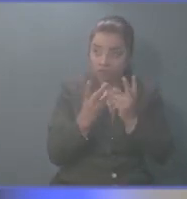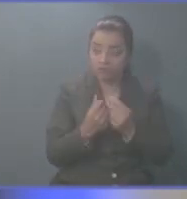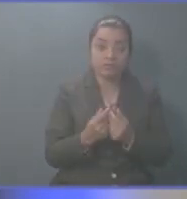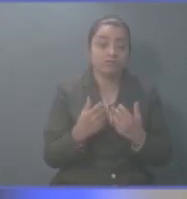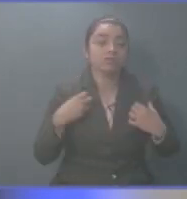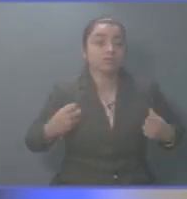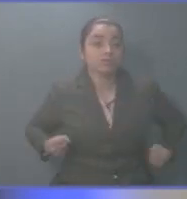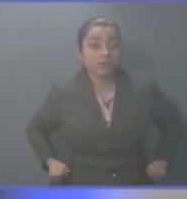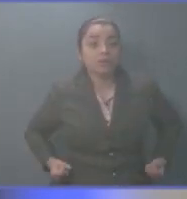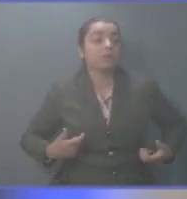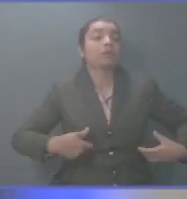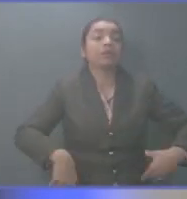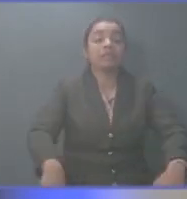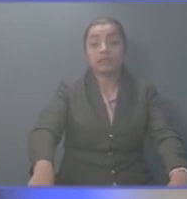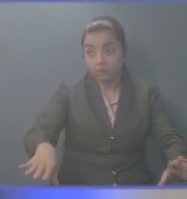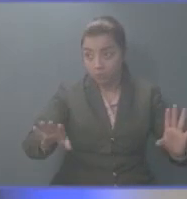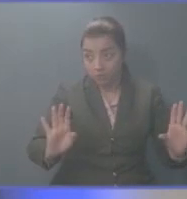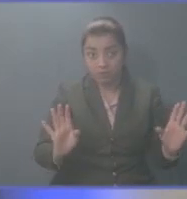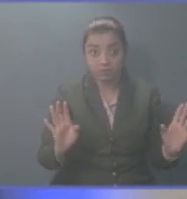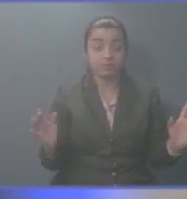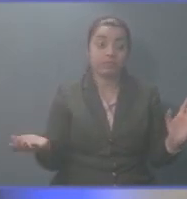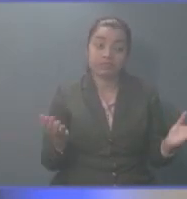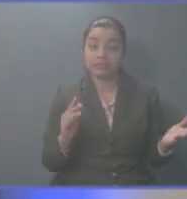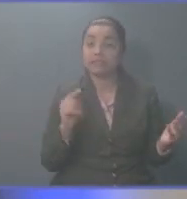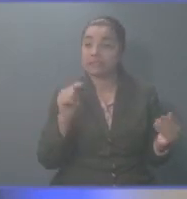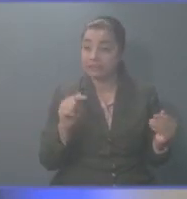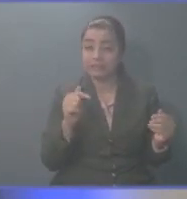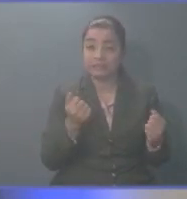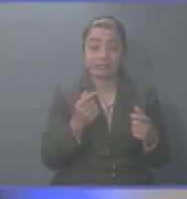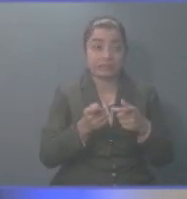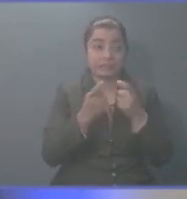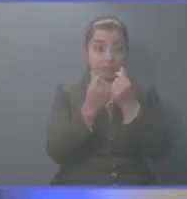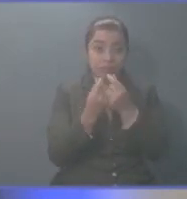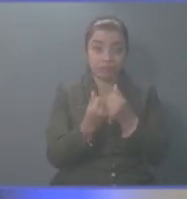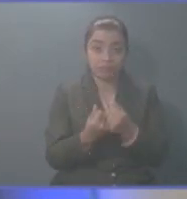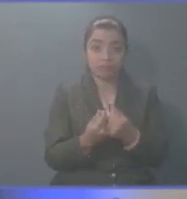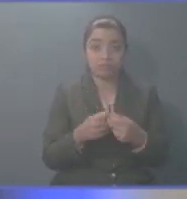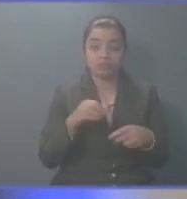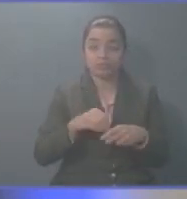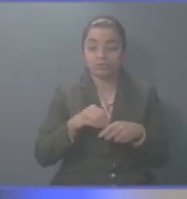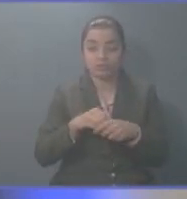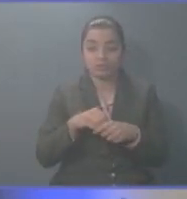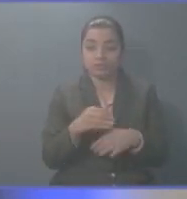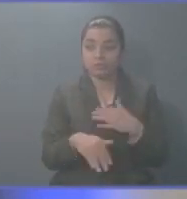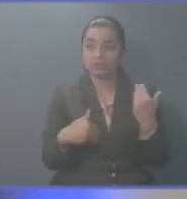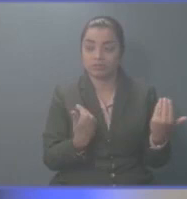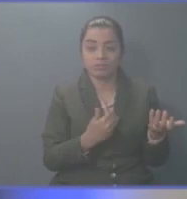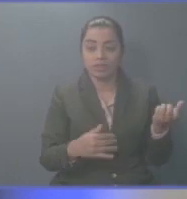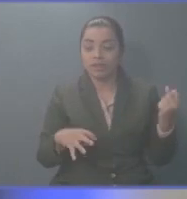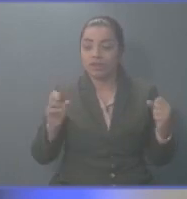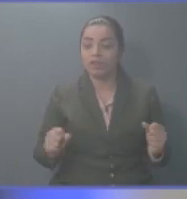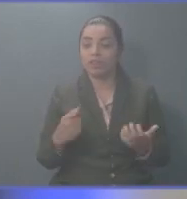porque aparentemente, a toda luz, aquí ha habido mal manejo de fondos y no se está utilizando el dinero